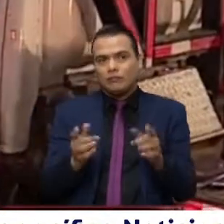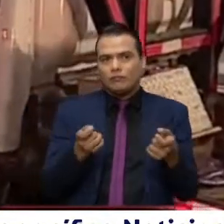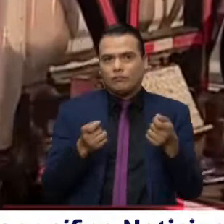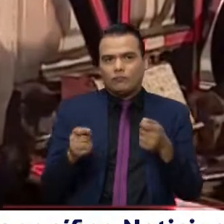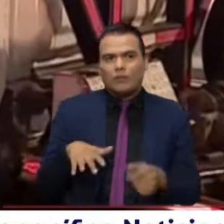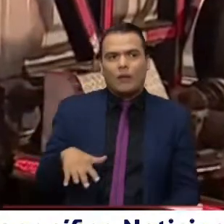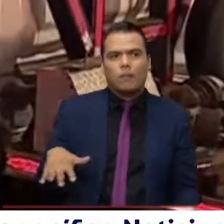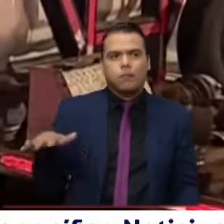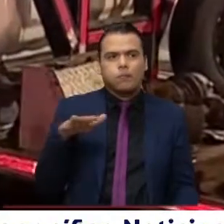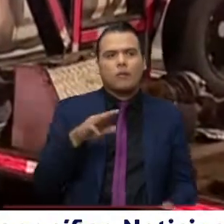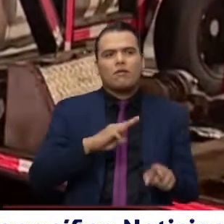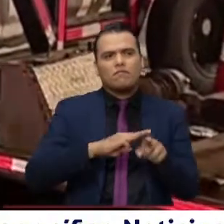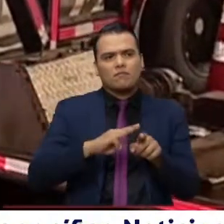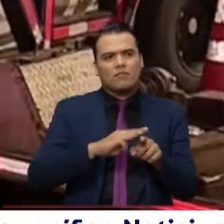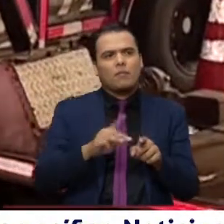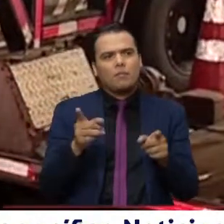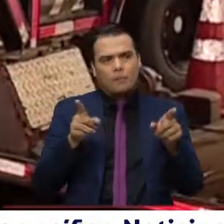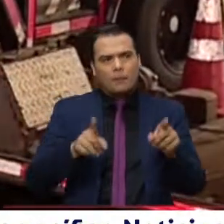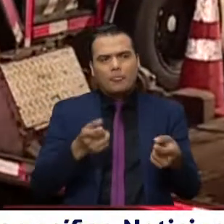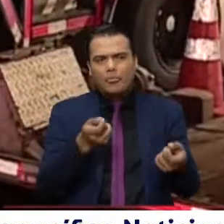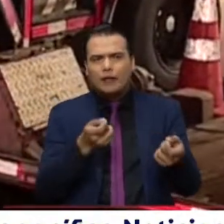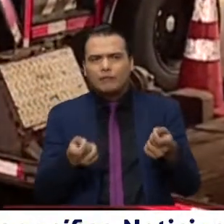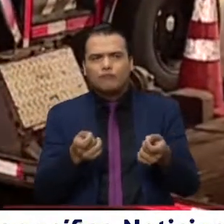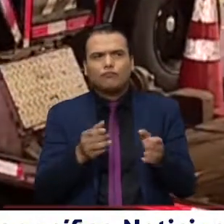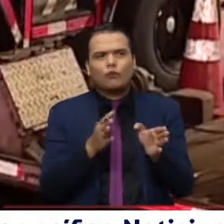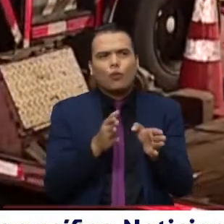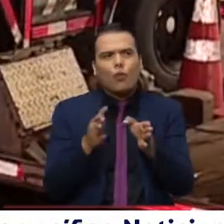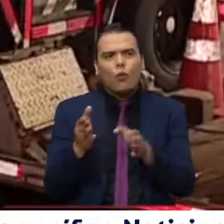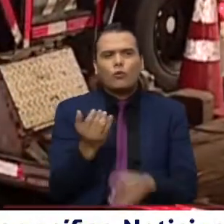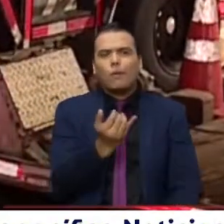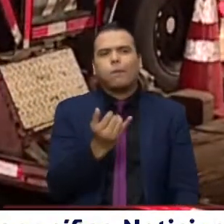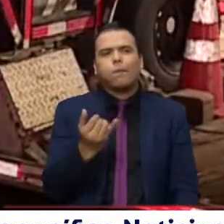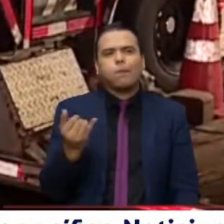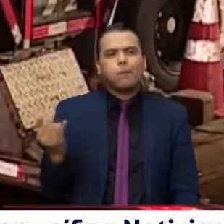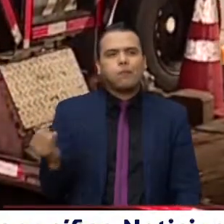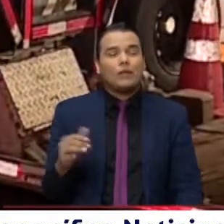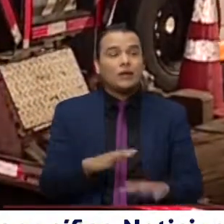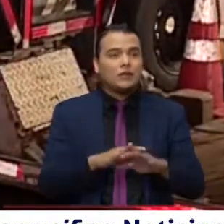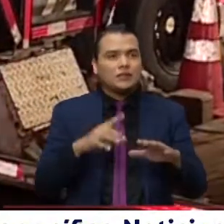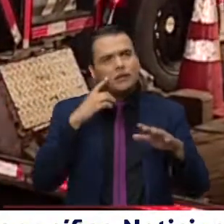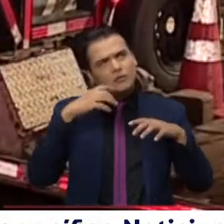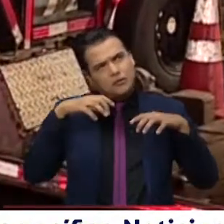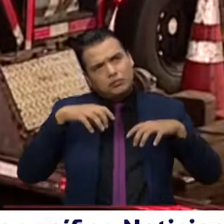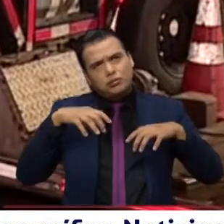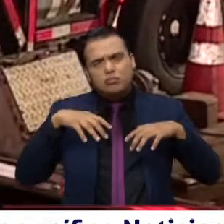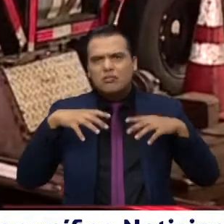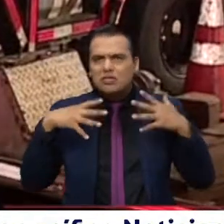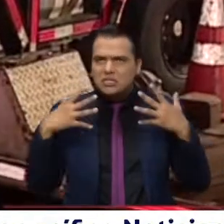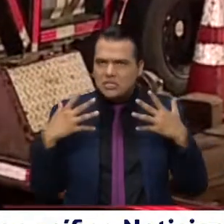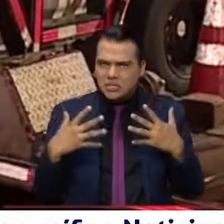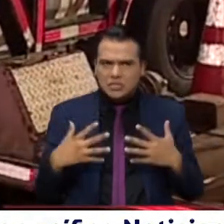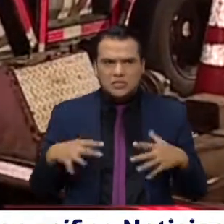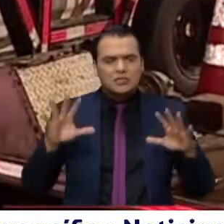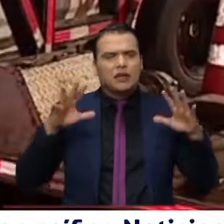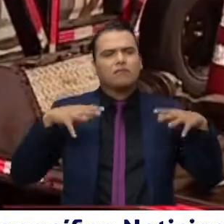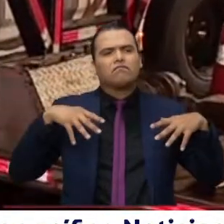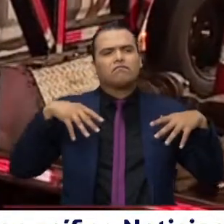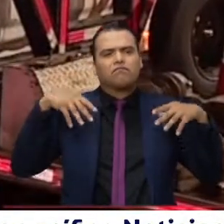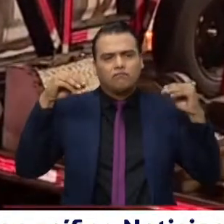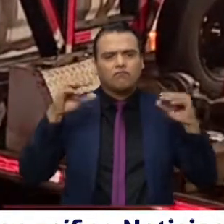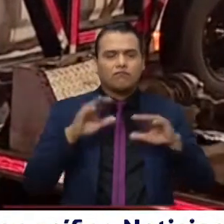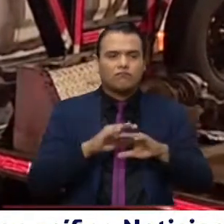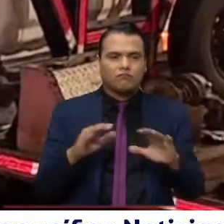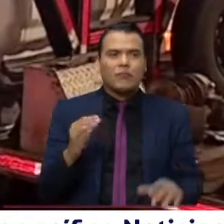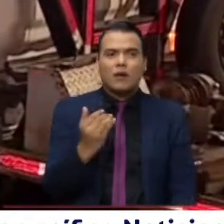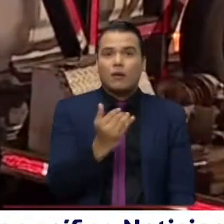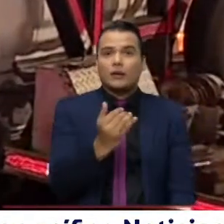el transporte masivo también ya está transitando por esta zona. La lluvia ha cesado bastante, como les decía. Sin embargo, como pueden ver,